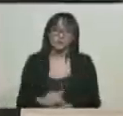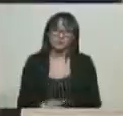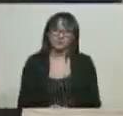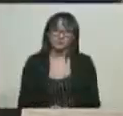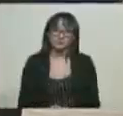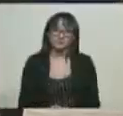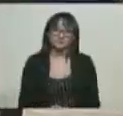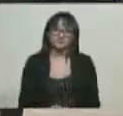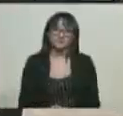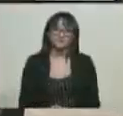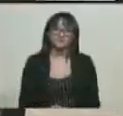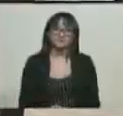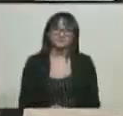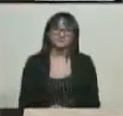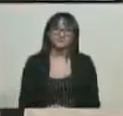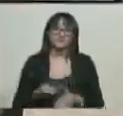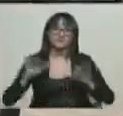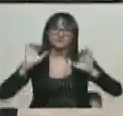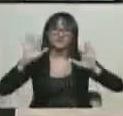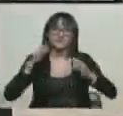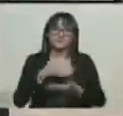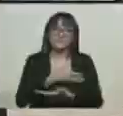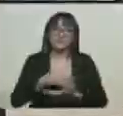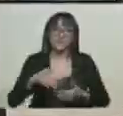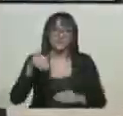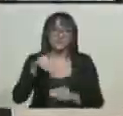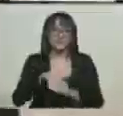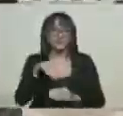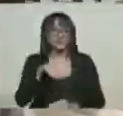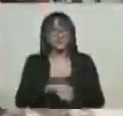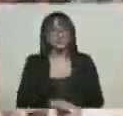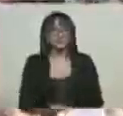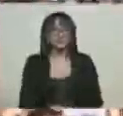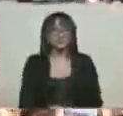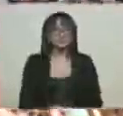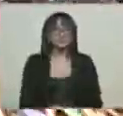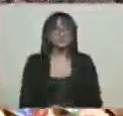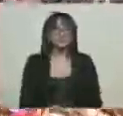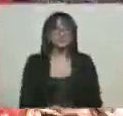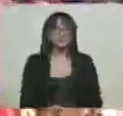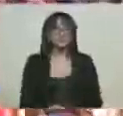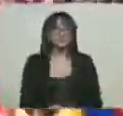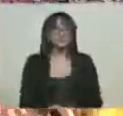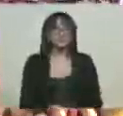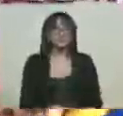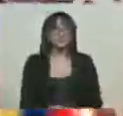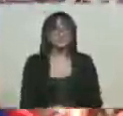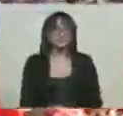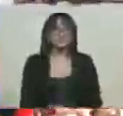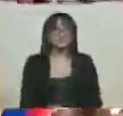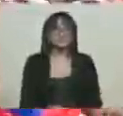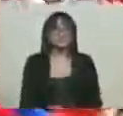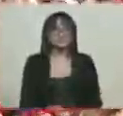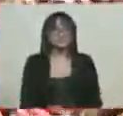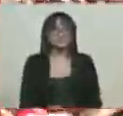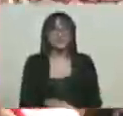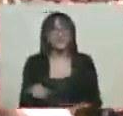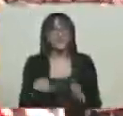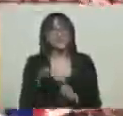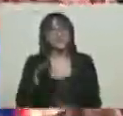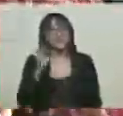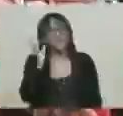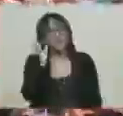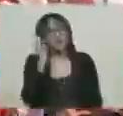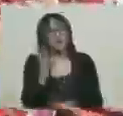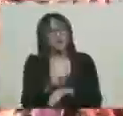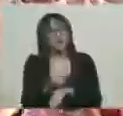Son 10, son 10. Son 10, son 10 millones, son 10. ¿Dónde están las mujeres de